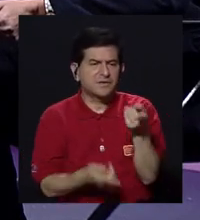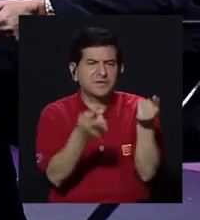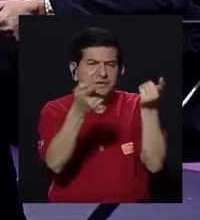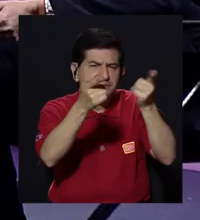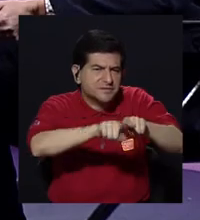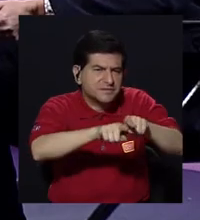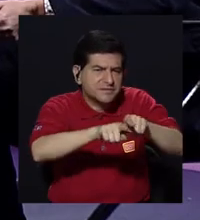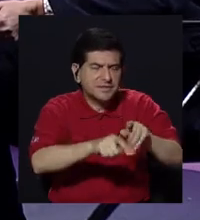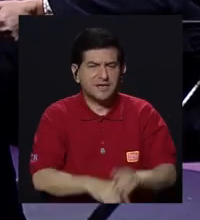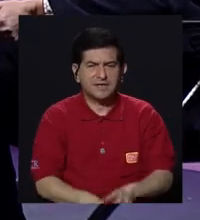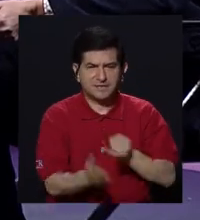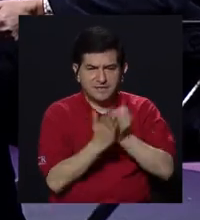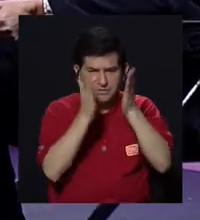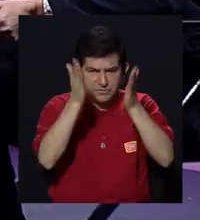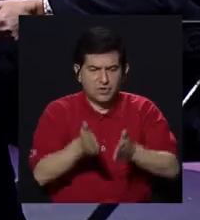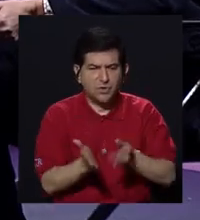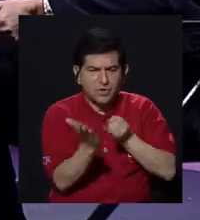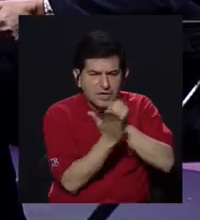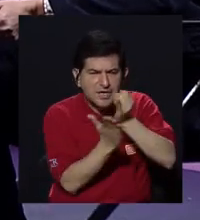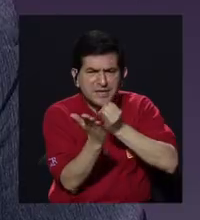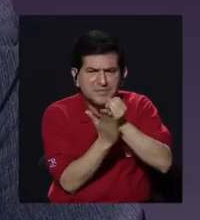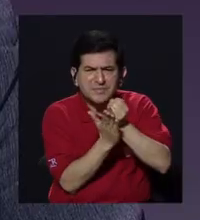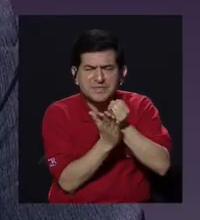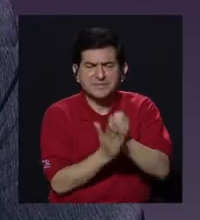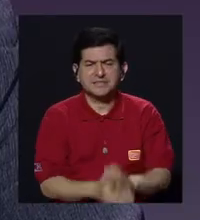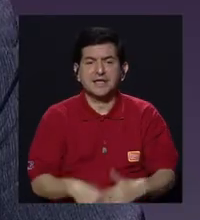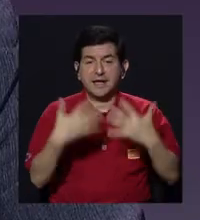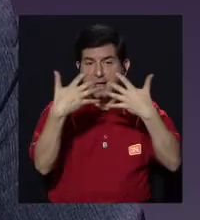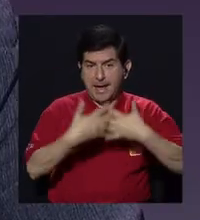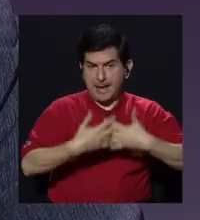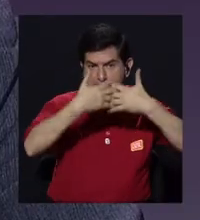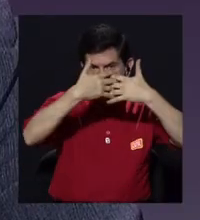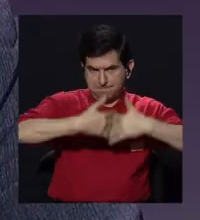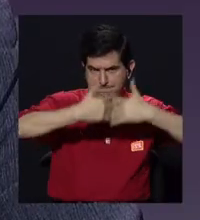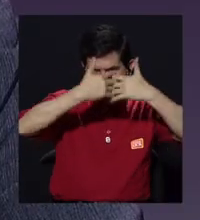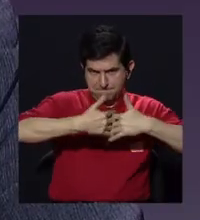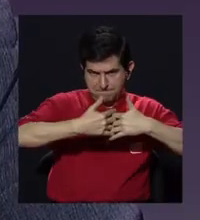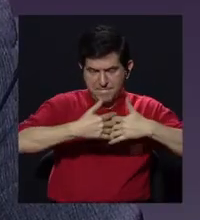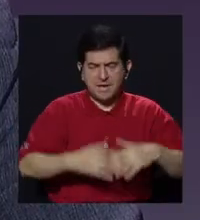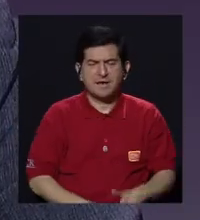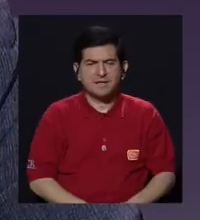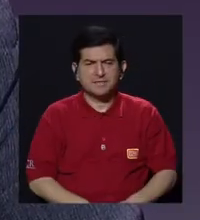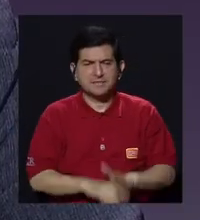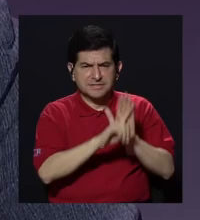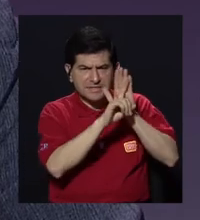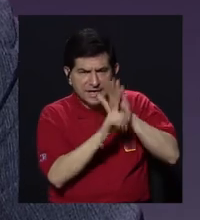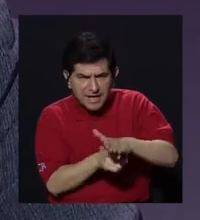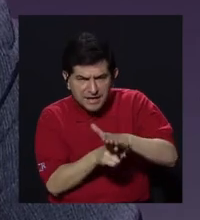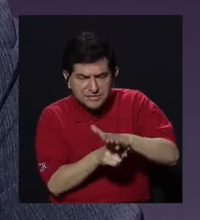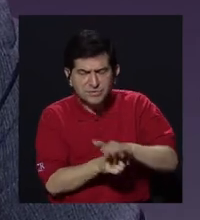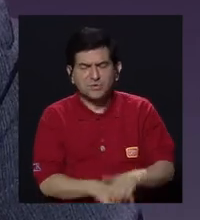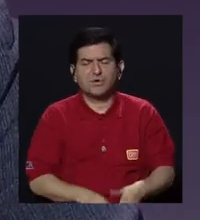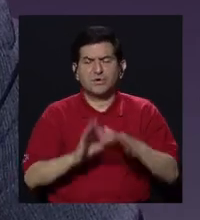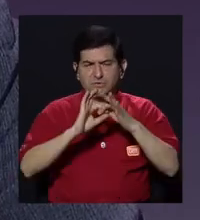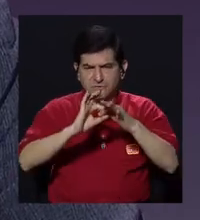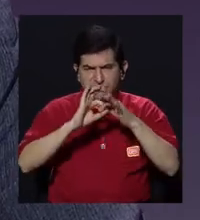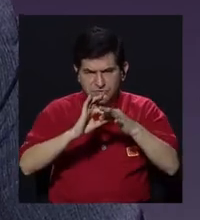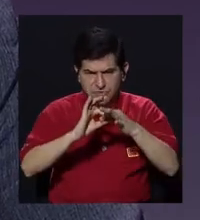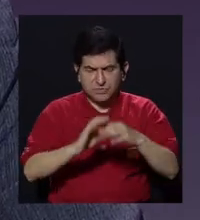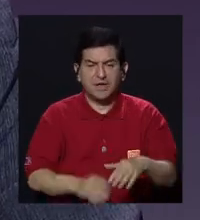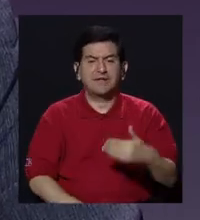caso el inspector debe investigar si la empresa donde se da el acoso o el hostigamiento